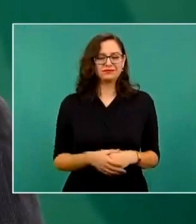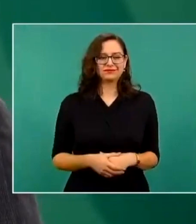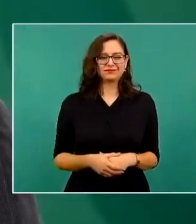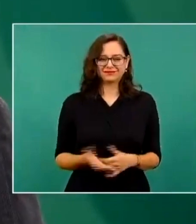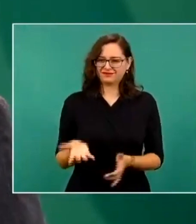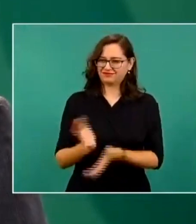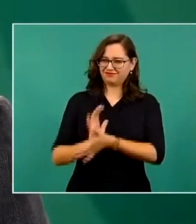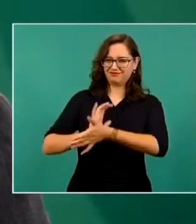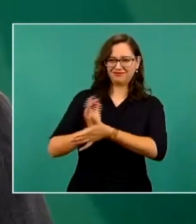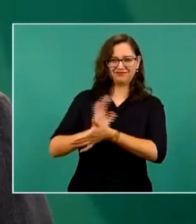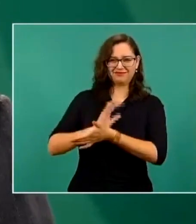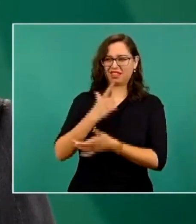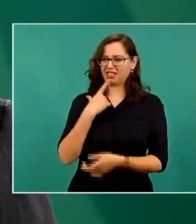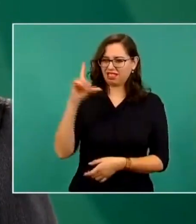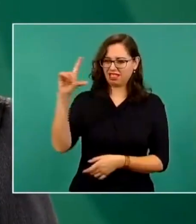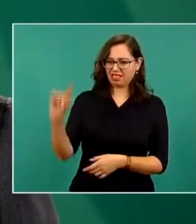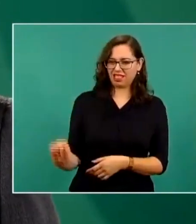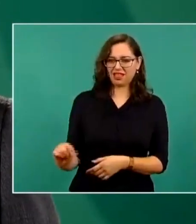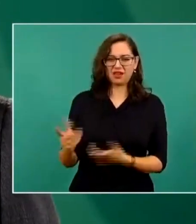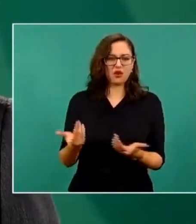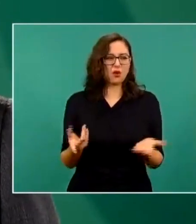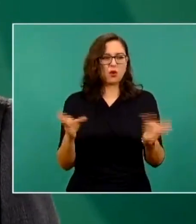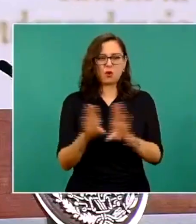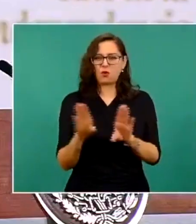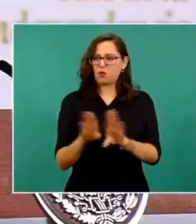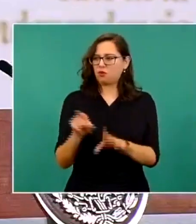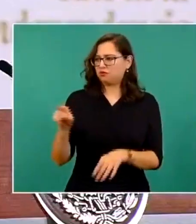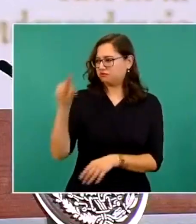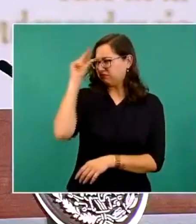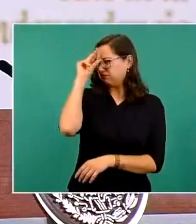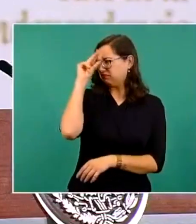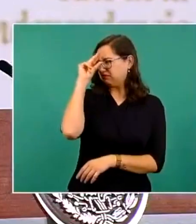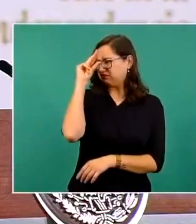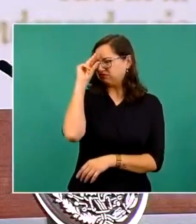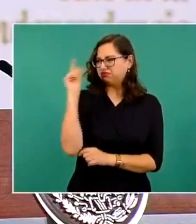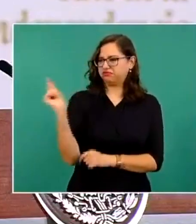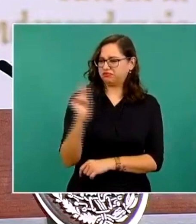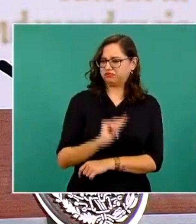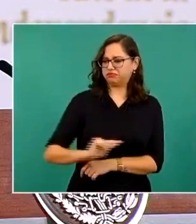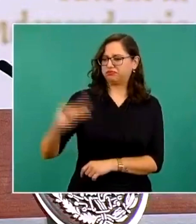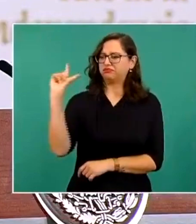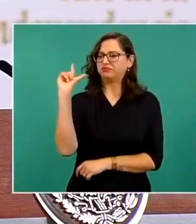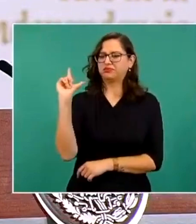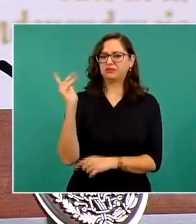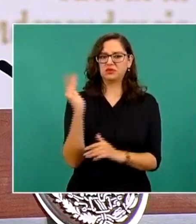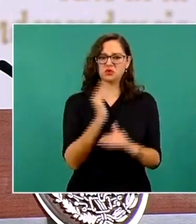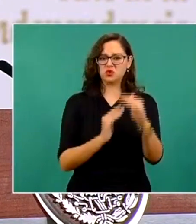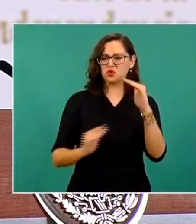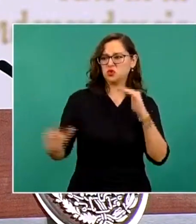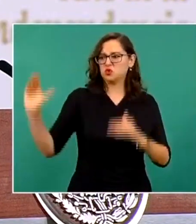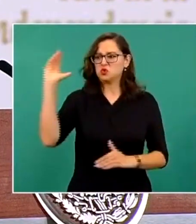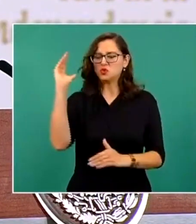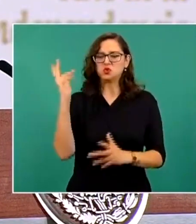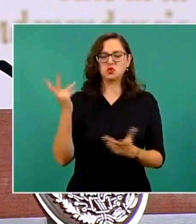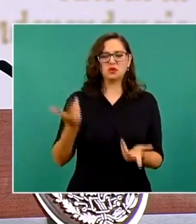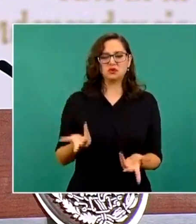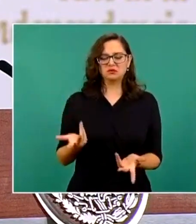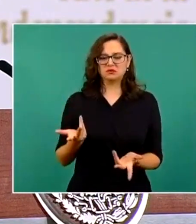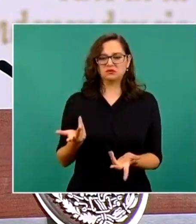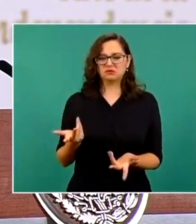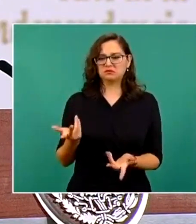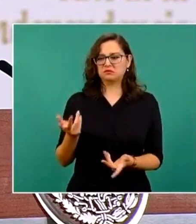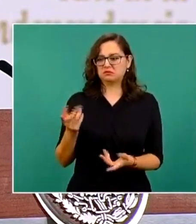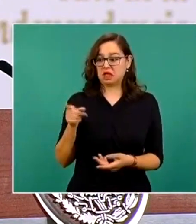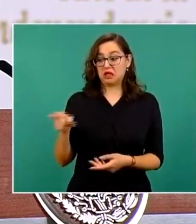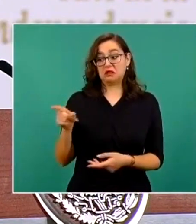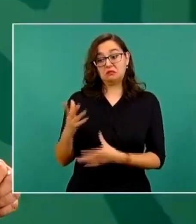no solo la UNAM, todas las universidades fueron sometidas por el pensamiento neoliberal.